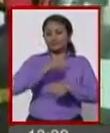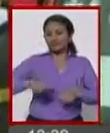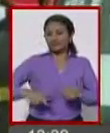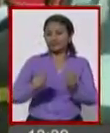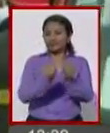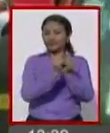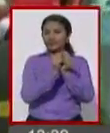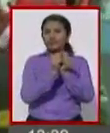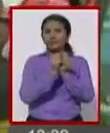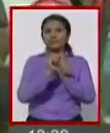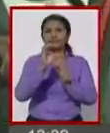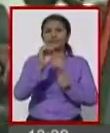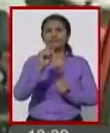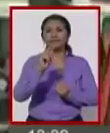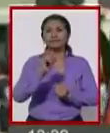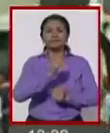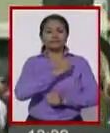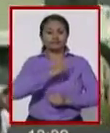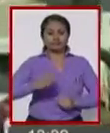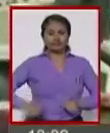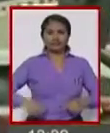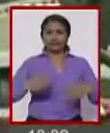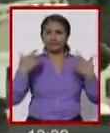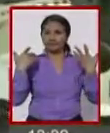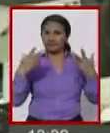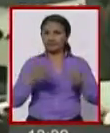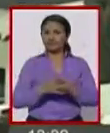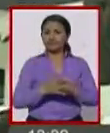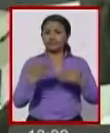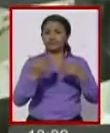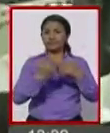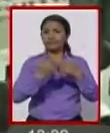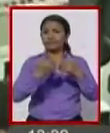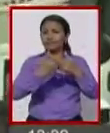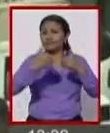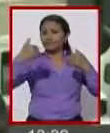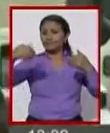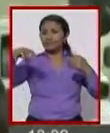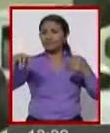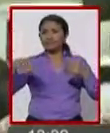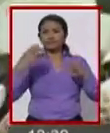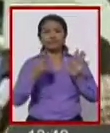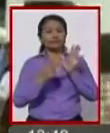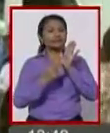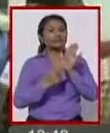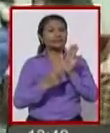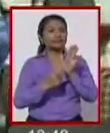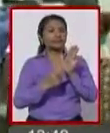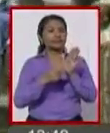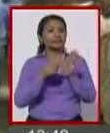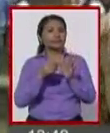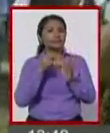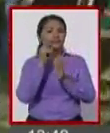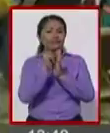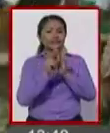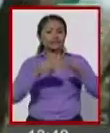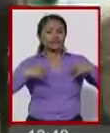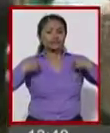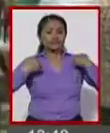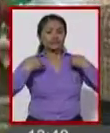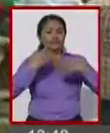alcaldía juntamente con el COED de la gobernación. De este lado, hace un momento mostrábamos unas imágenes exclusivas como una